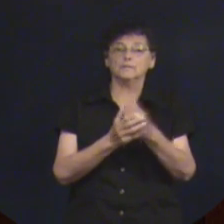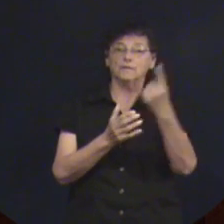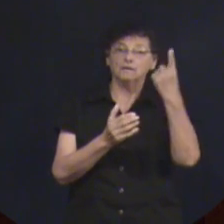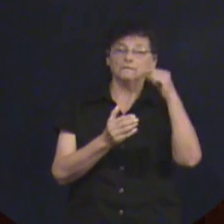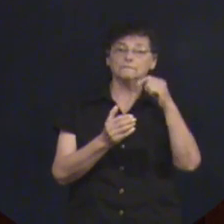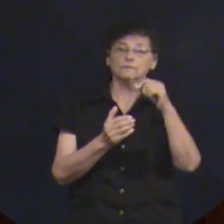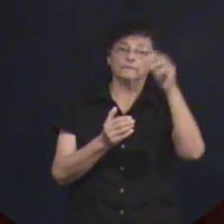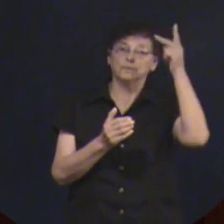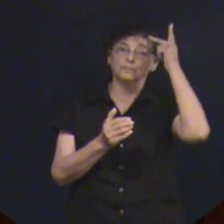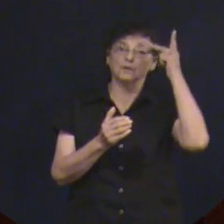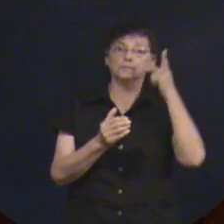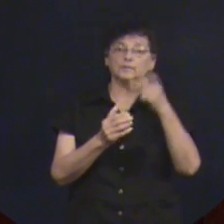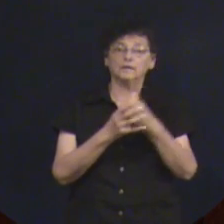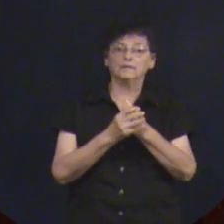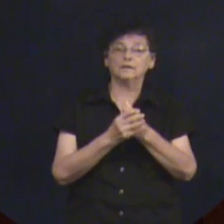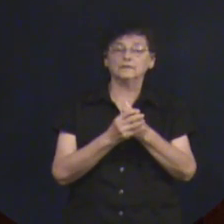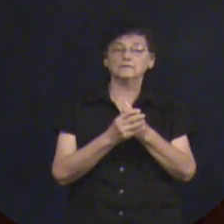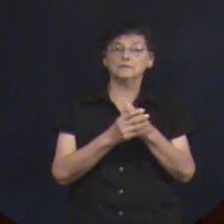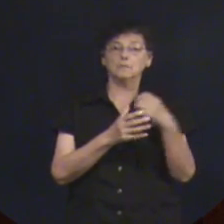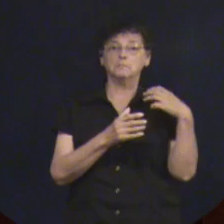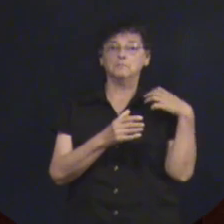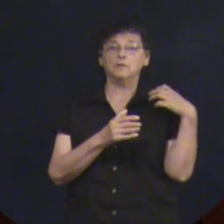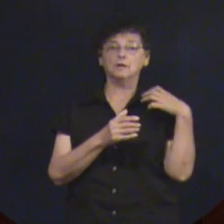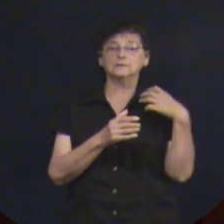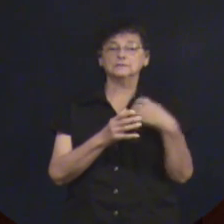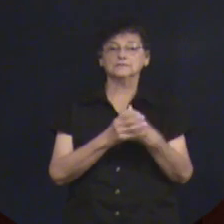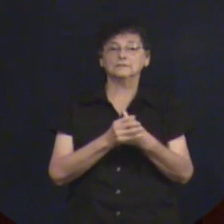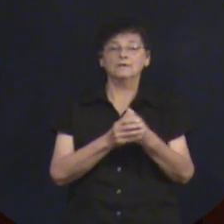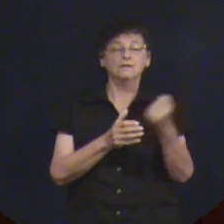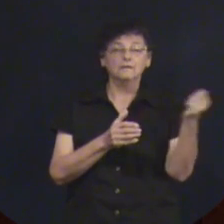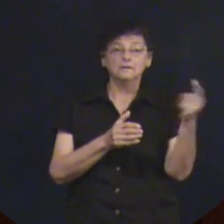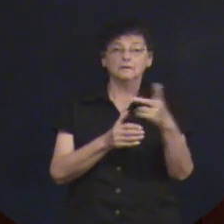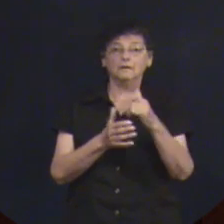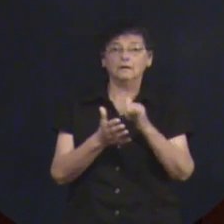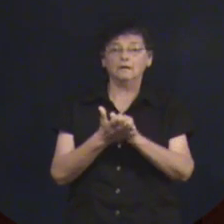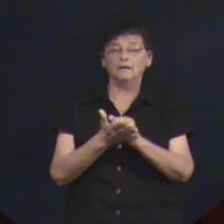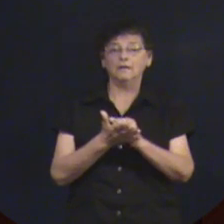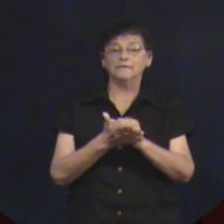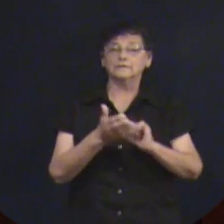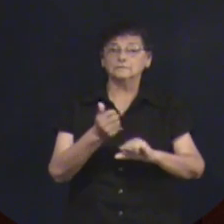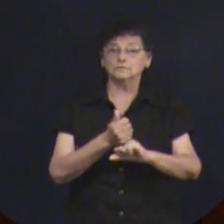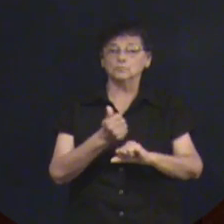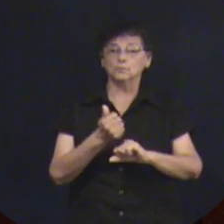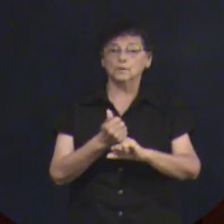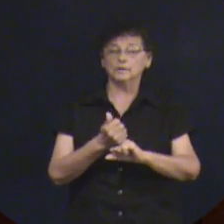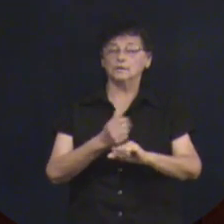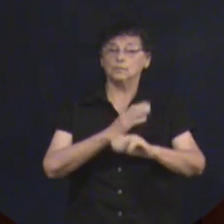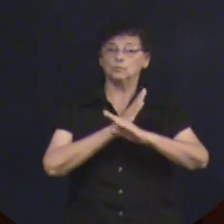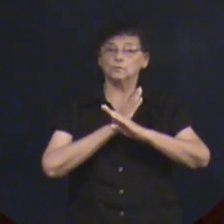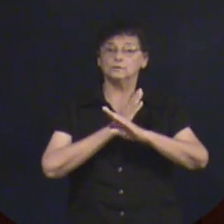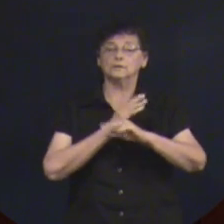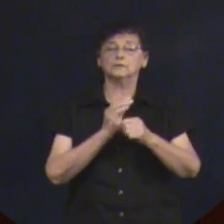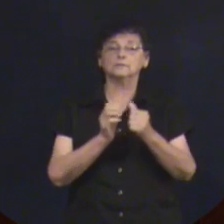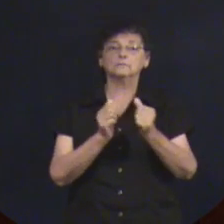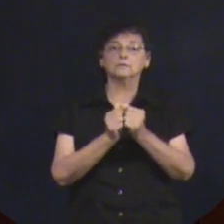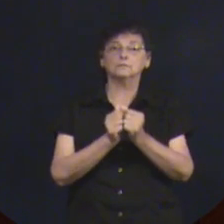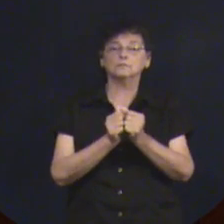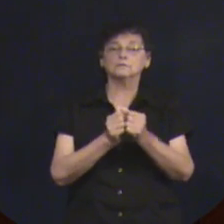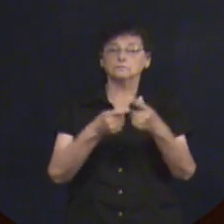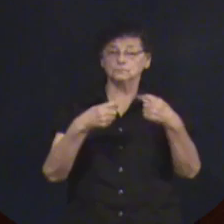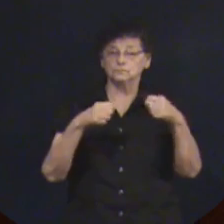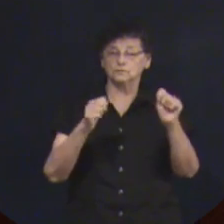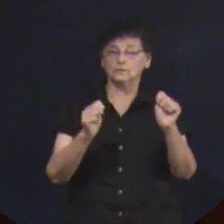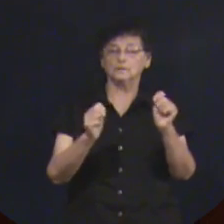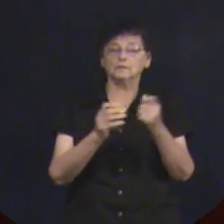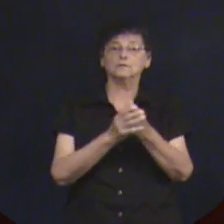los padres, administradores y todos los que los apoyan y protegen con sus